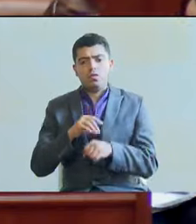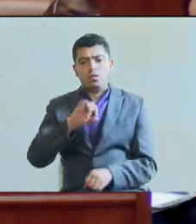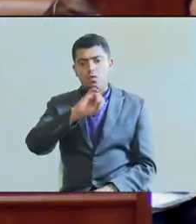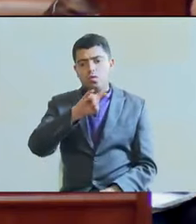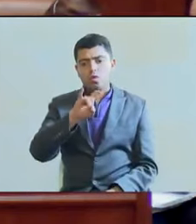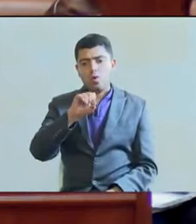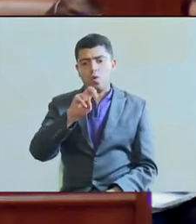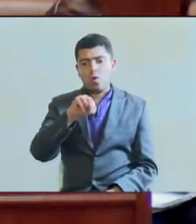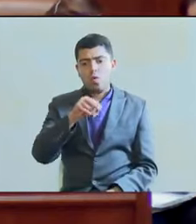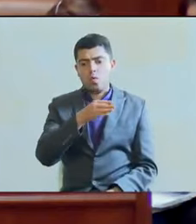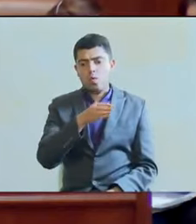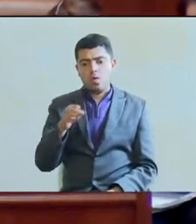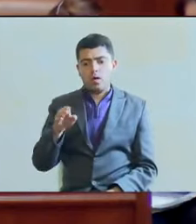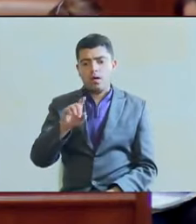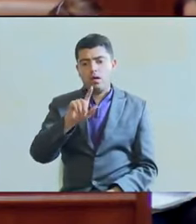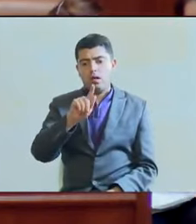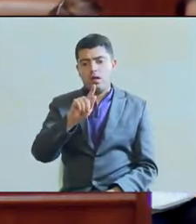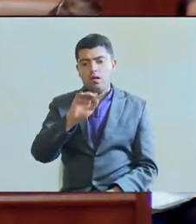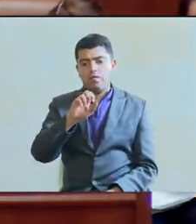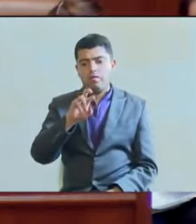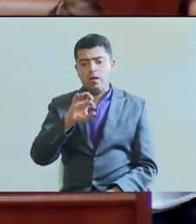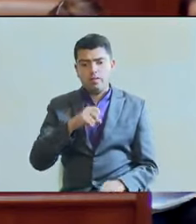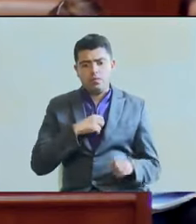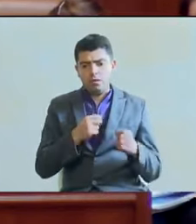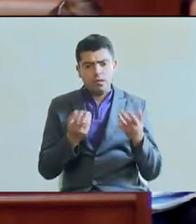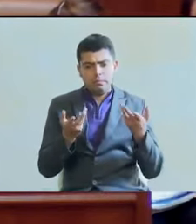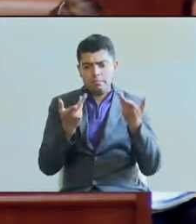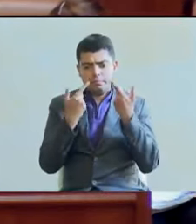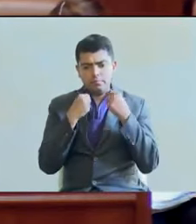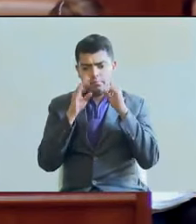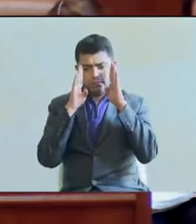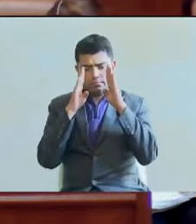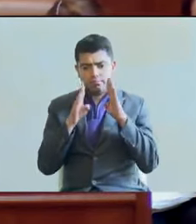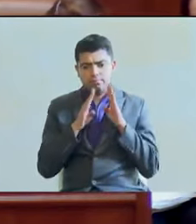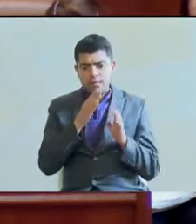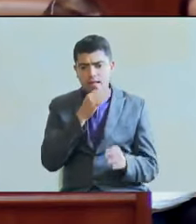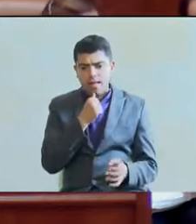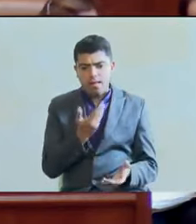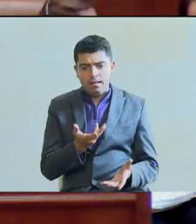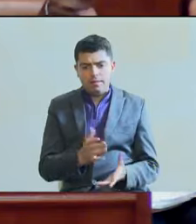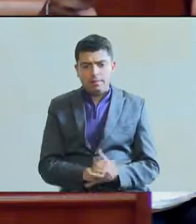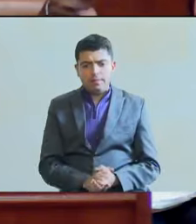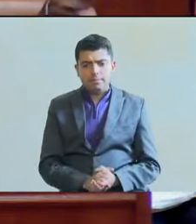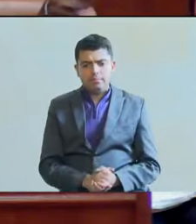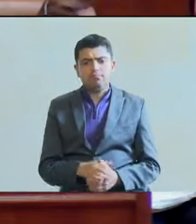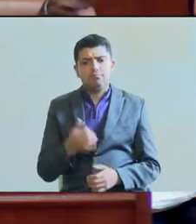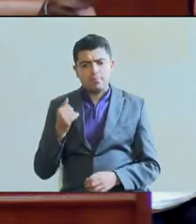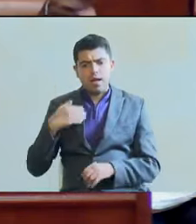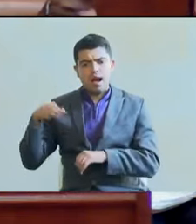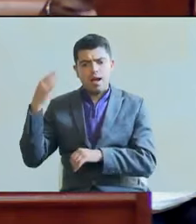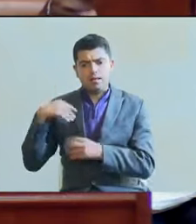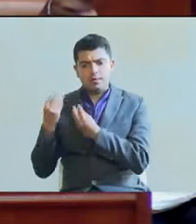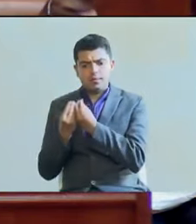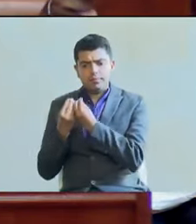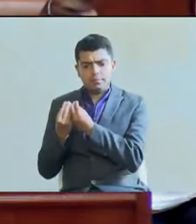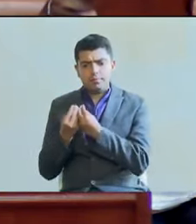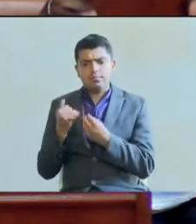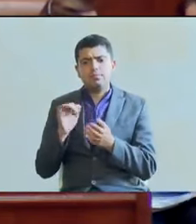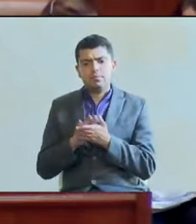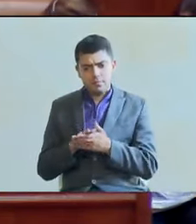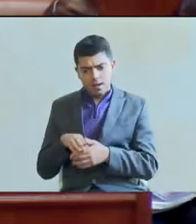eh quizás usted no escuchó la exposición de motivos que hicimos en la sesión anterior